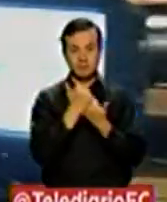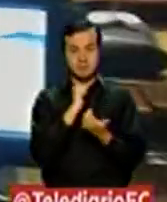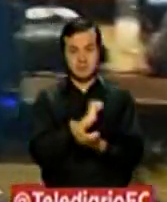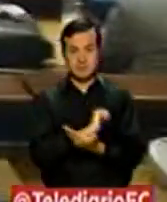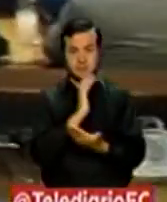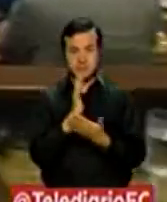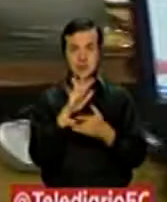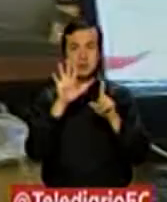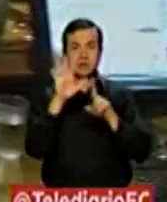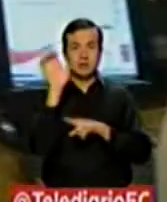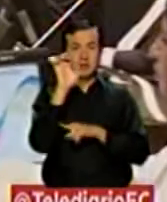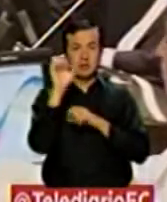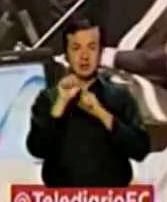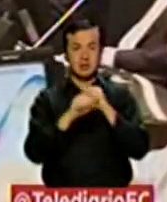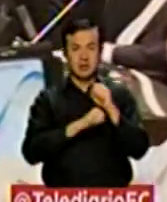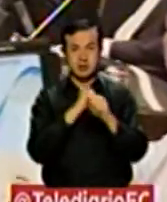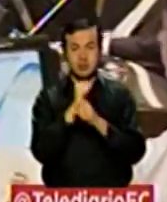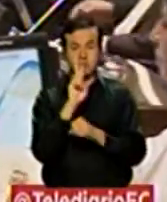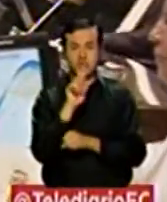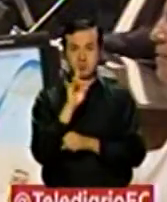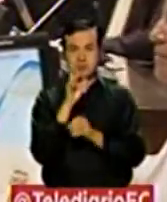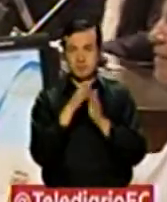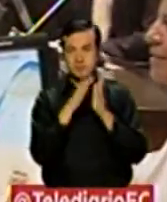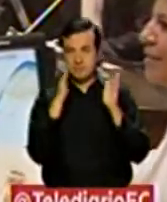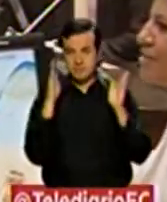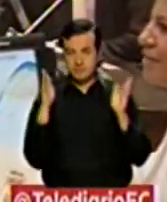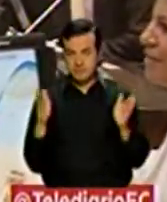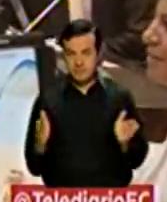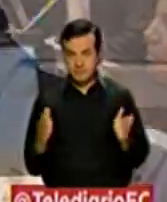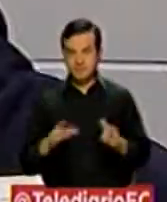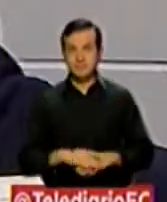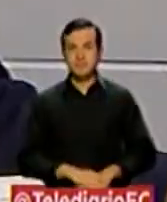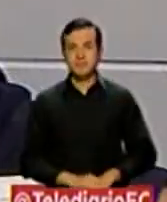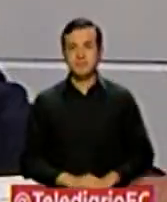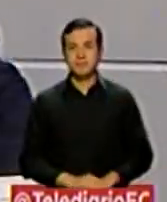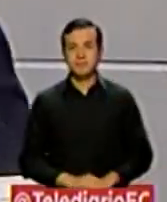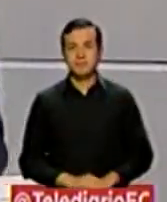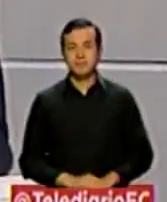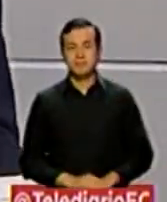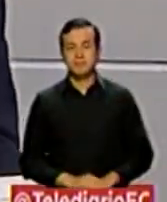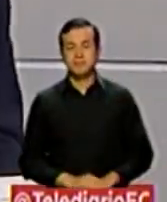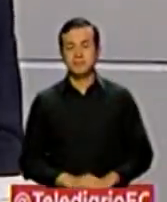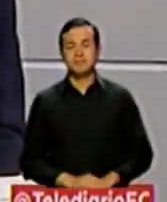desde el 6 de enero de este año. Néstor Aguilera, Telediario.